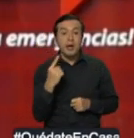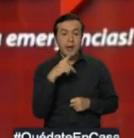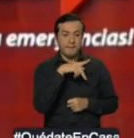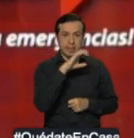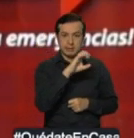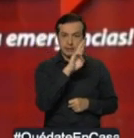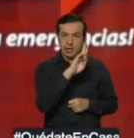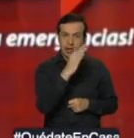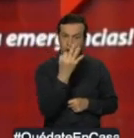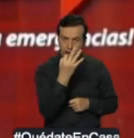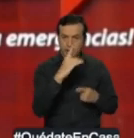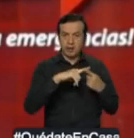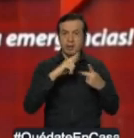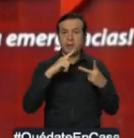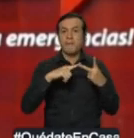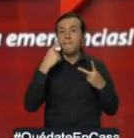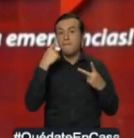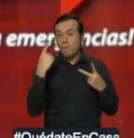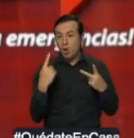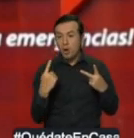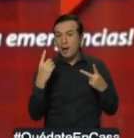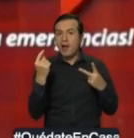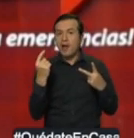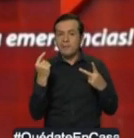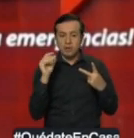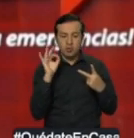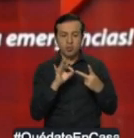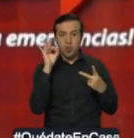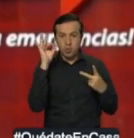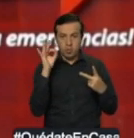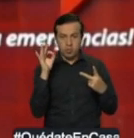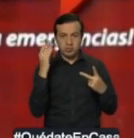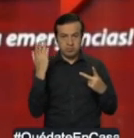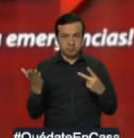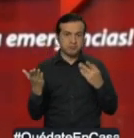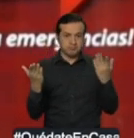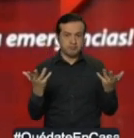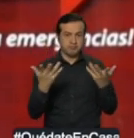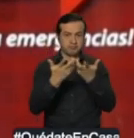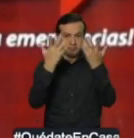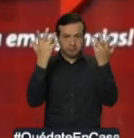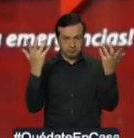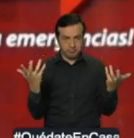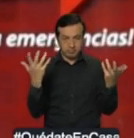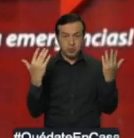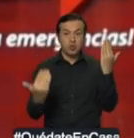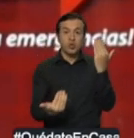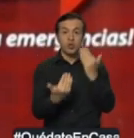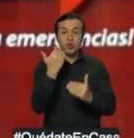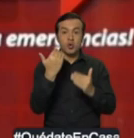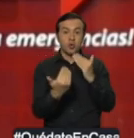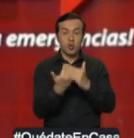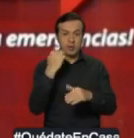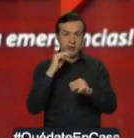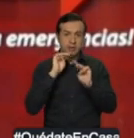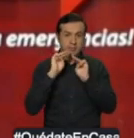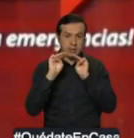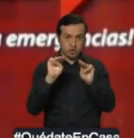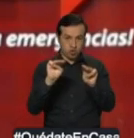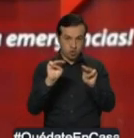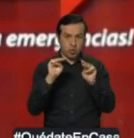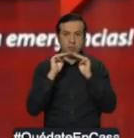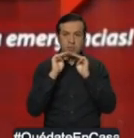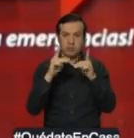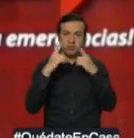y el número de pruebas rápidas saben que estamos adaptándonos a esta nueva metodología para poder